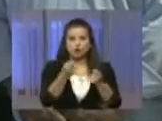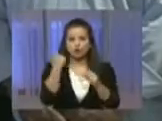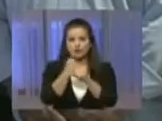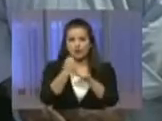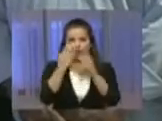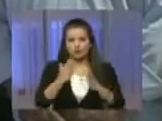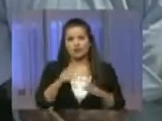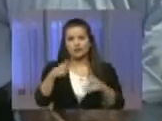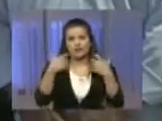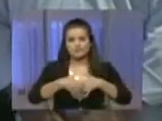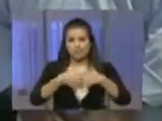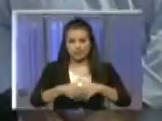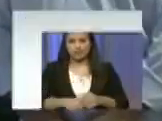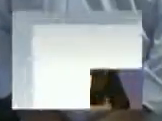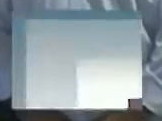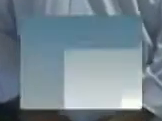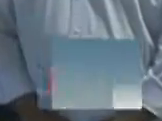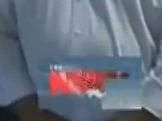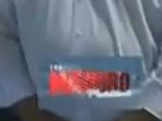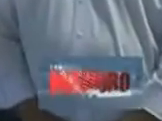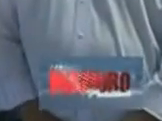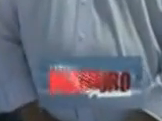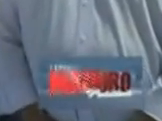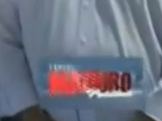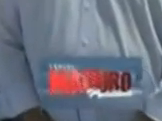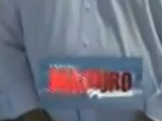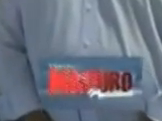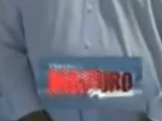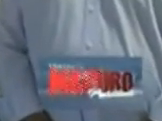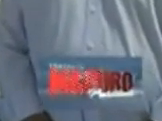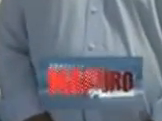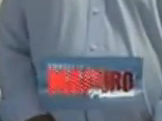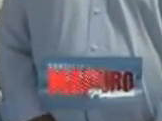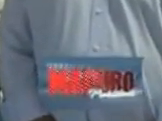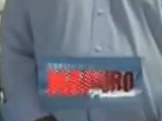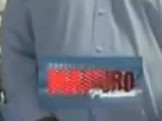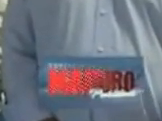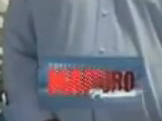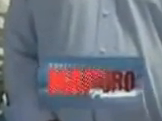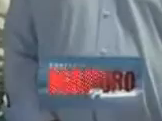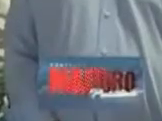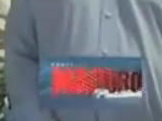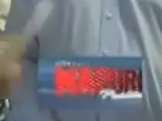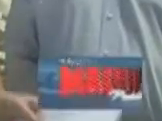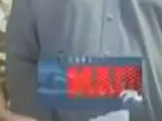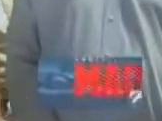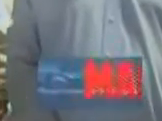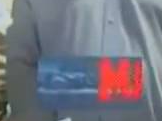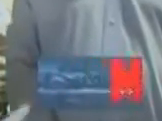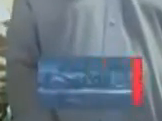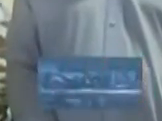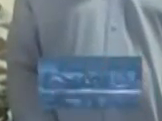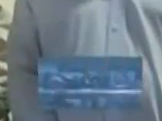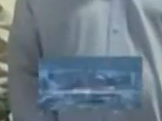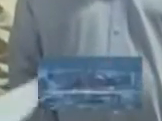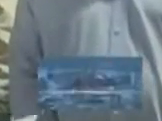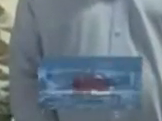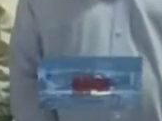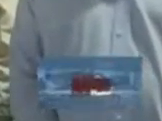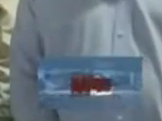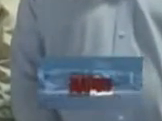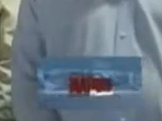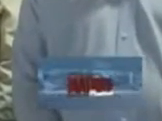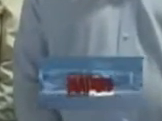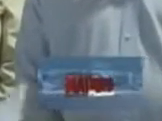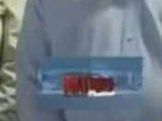esta planta Y a partir de ahora estas estos insumos personales van a ser distribuidos en el marco de la